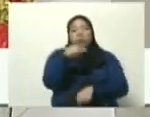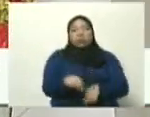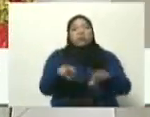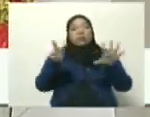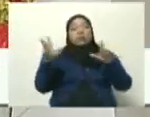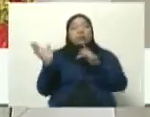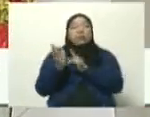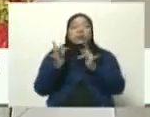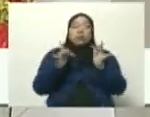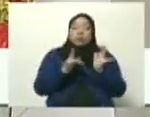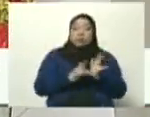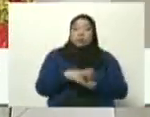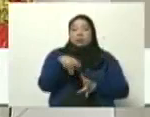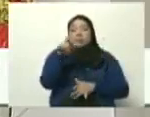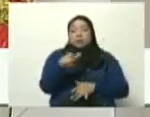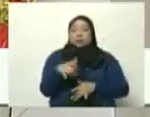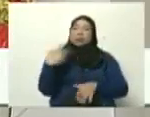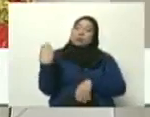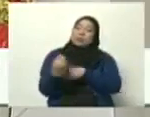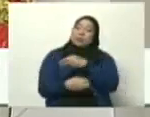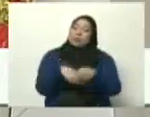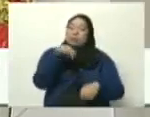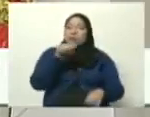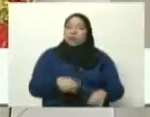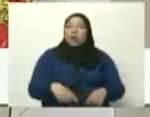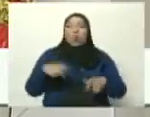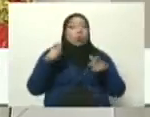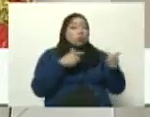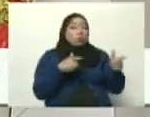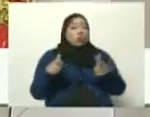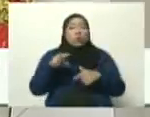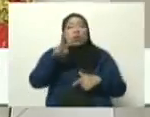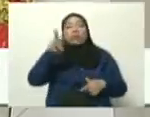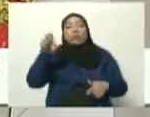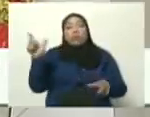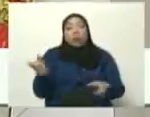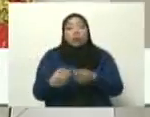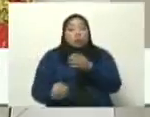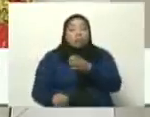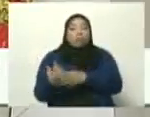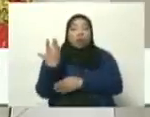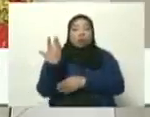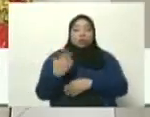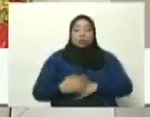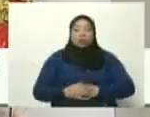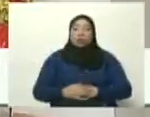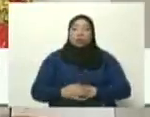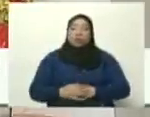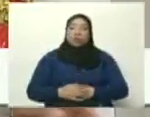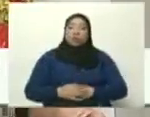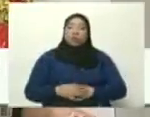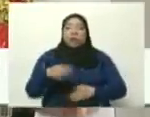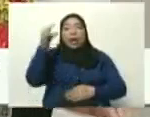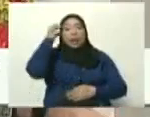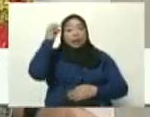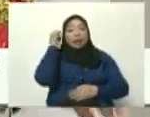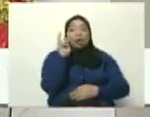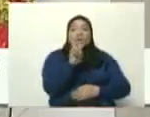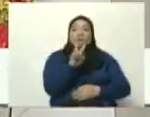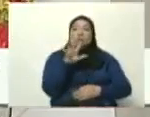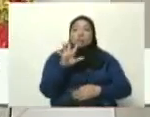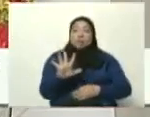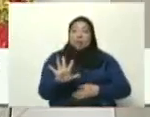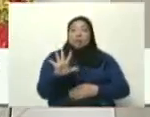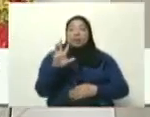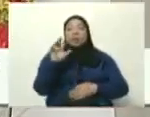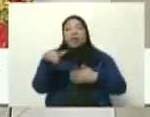de abril, a la conmemoración de la batalla de Pichincha, que fue el 24 de mayo, y ya el mes que viene, el día 25, 25, 26